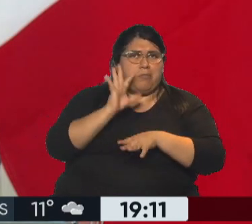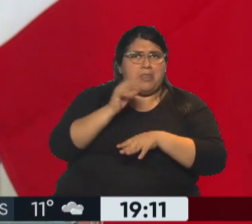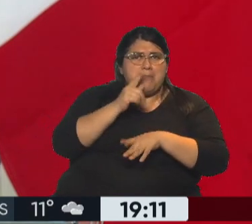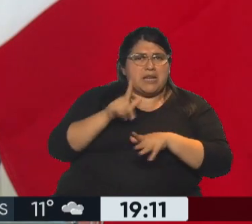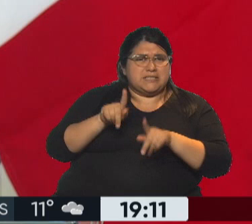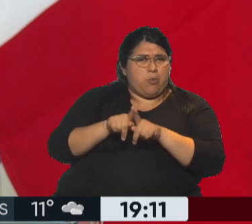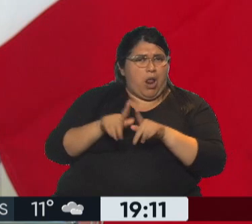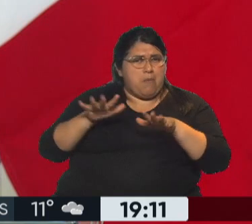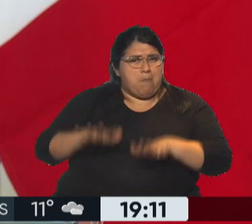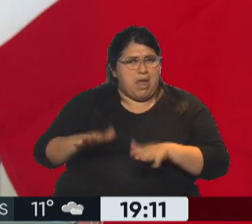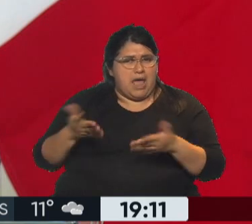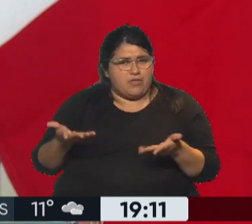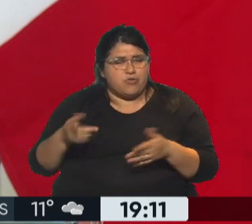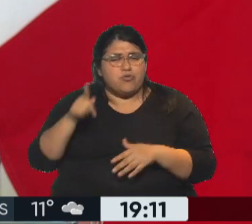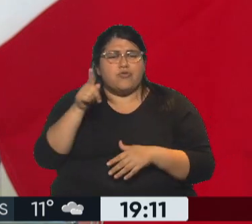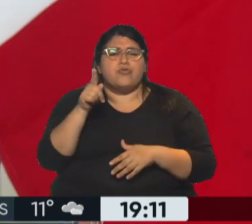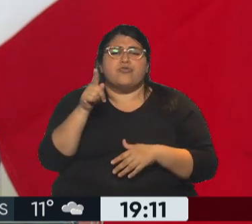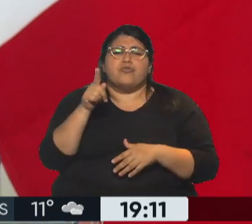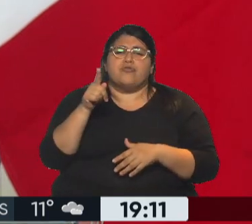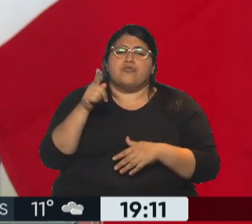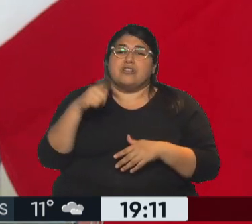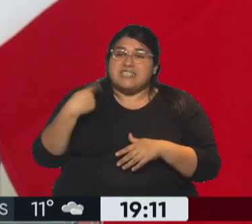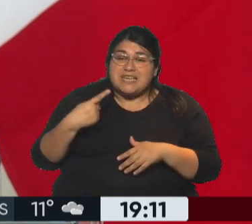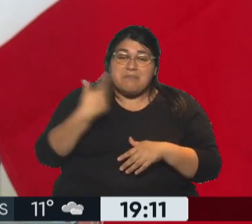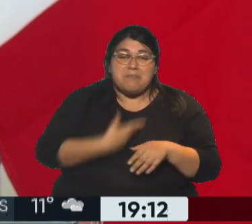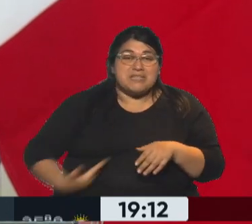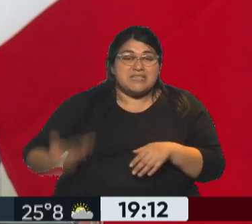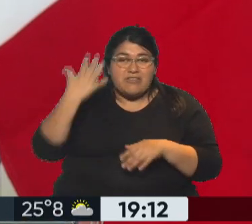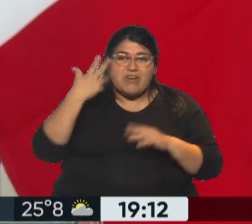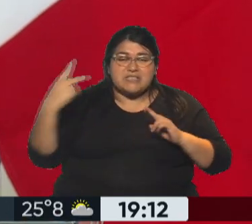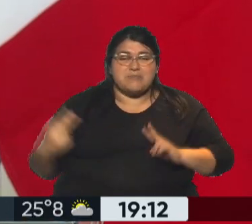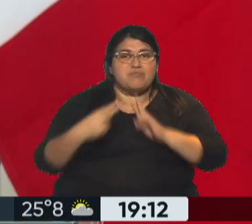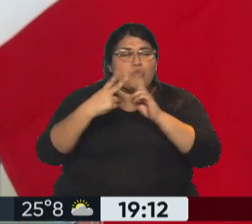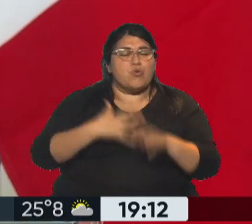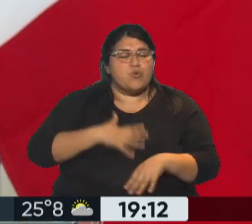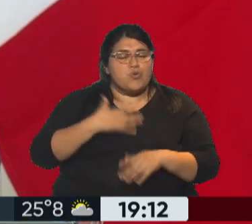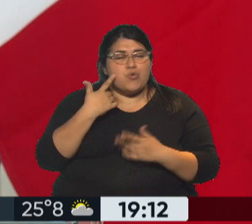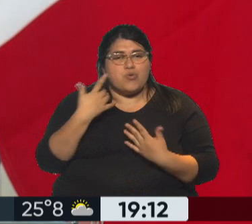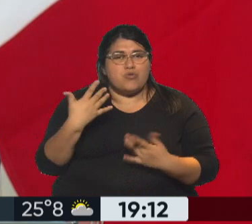Como siempre digo, encontrarme con el presidente Macron para mí es muy gratificante y